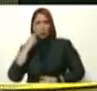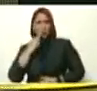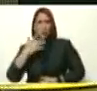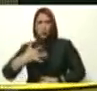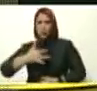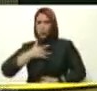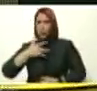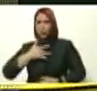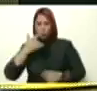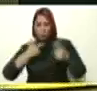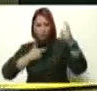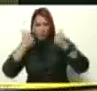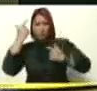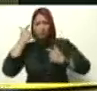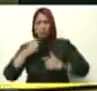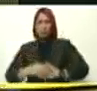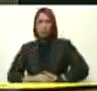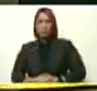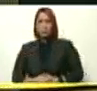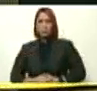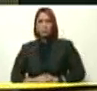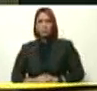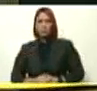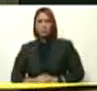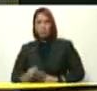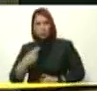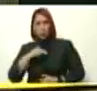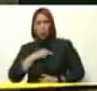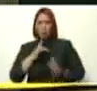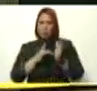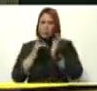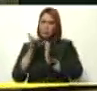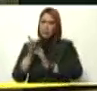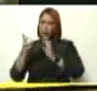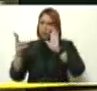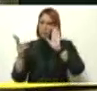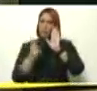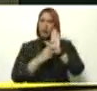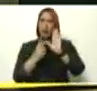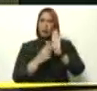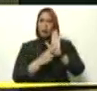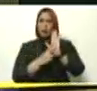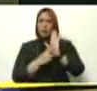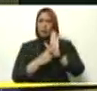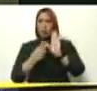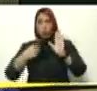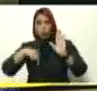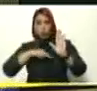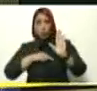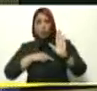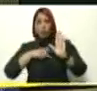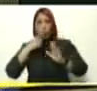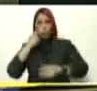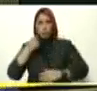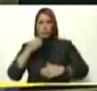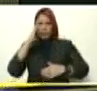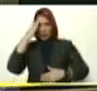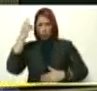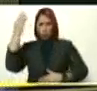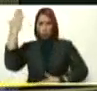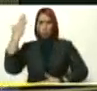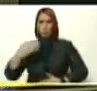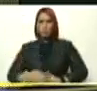los chavistas, los cristianos verdaderos de Cristo, nuestro Señor.